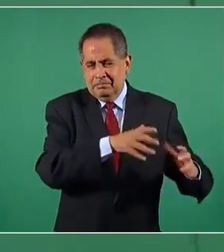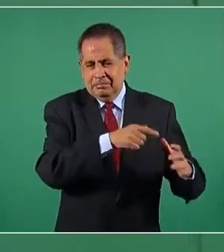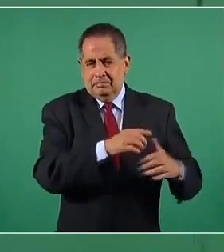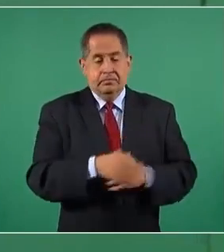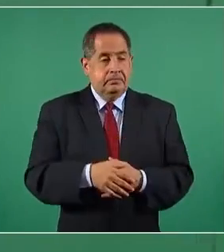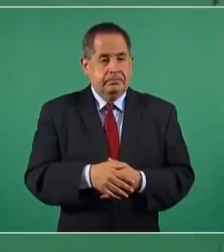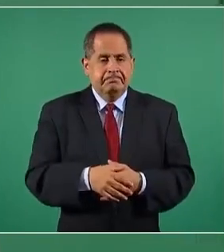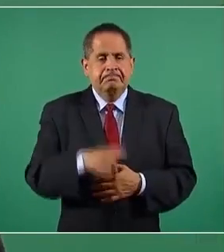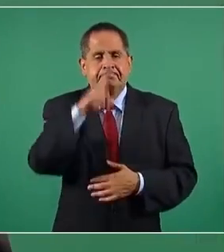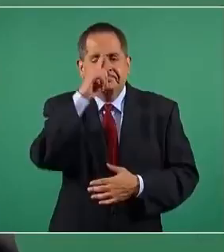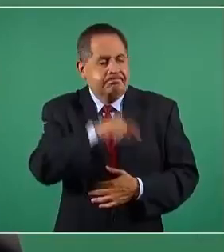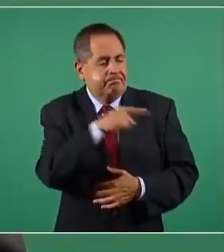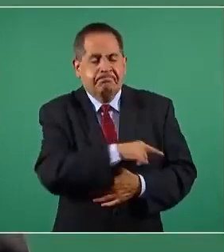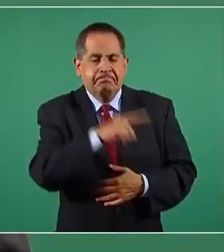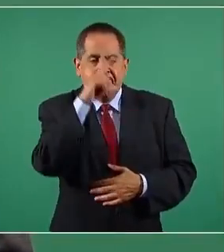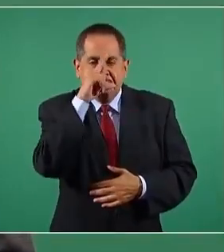no pudieron.